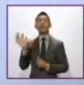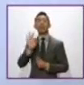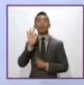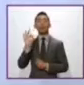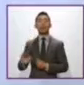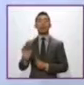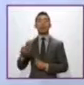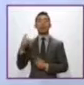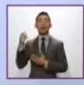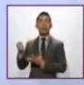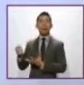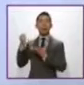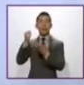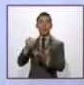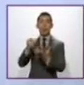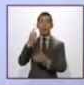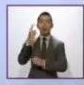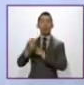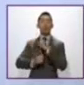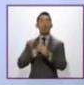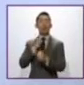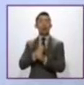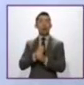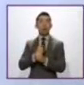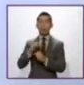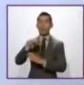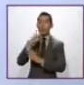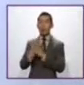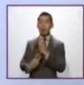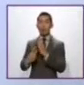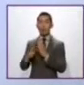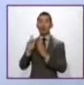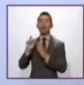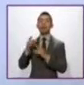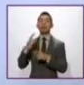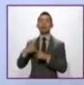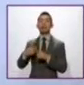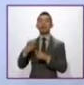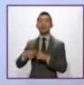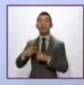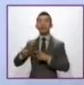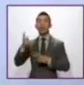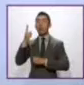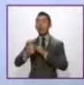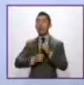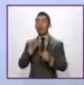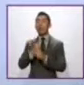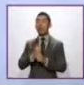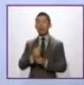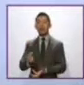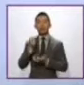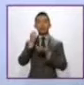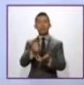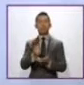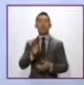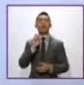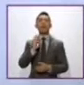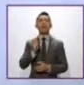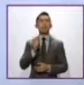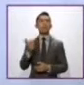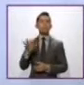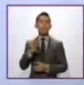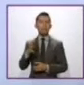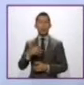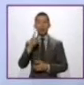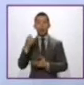31.71% del presupuesto de un año. Y esos programas los está ofreciendo por un año. Es casi el presupuesto